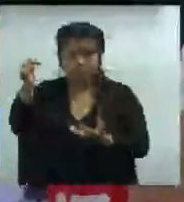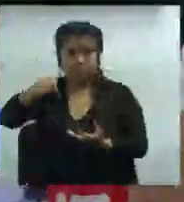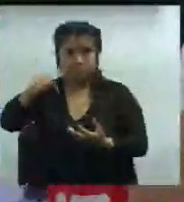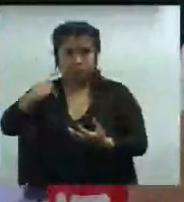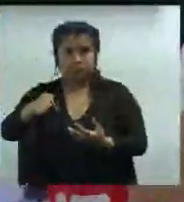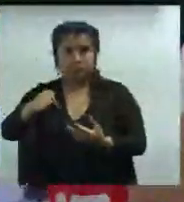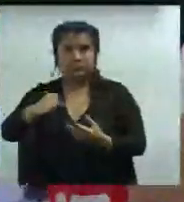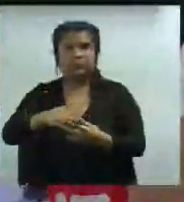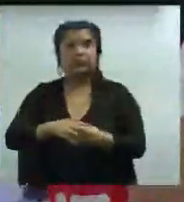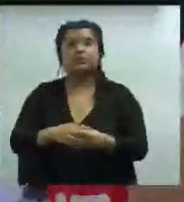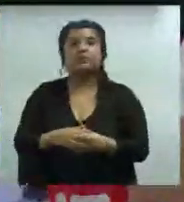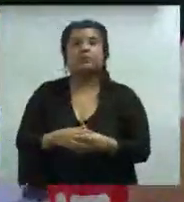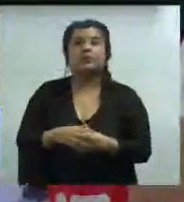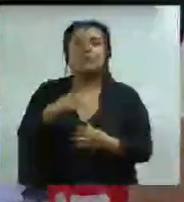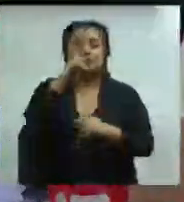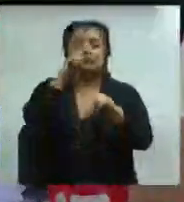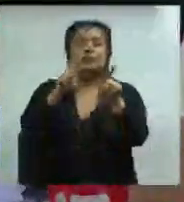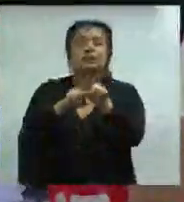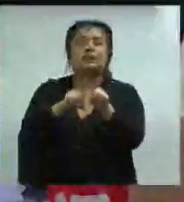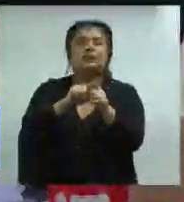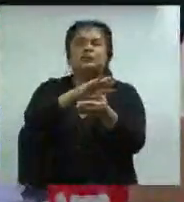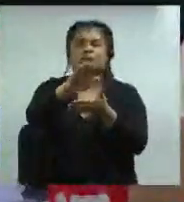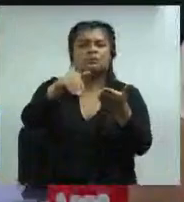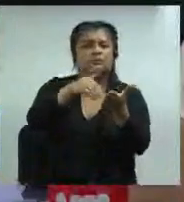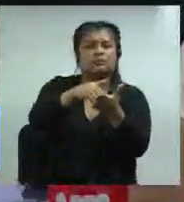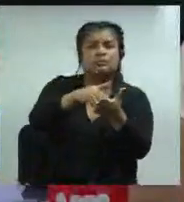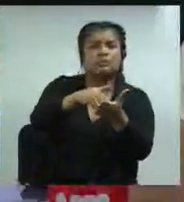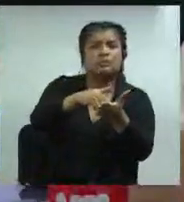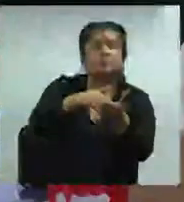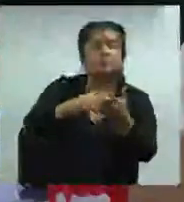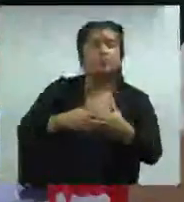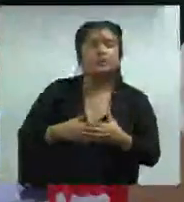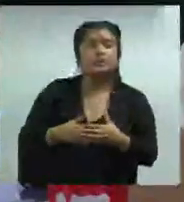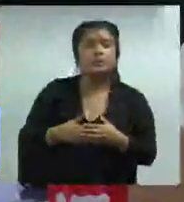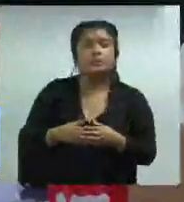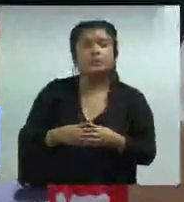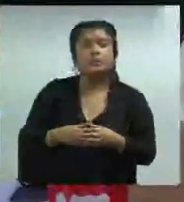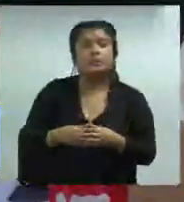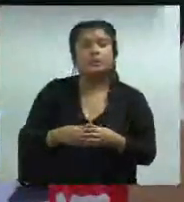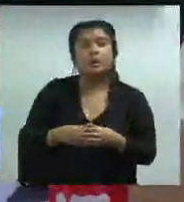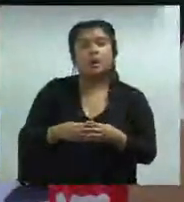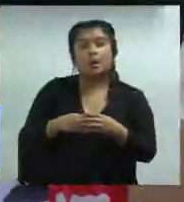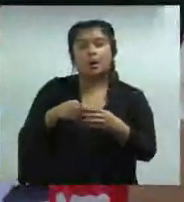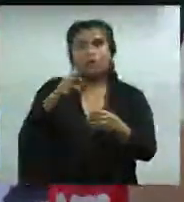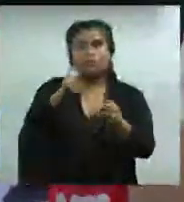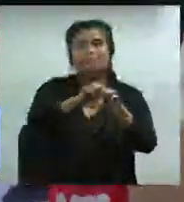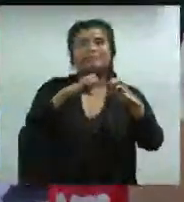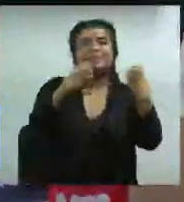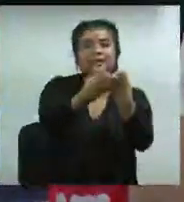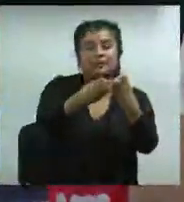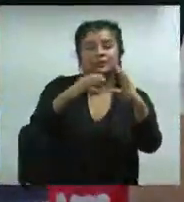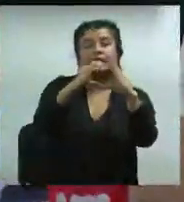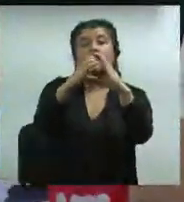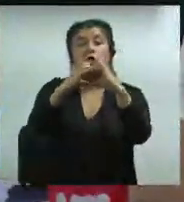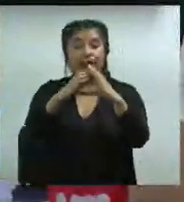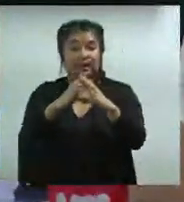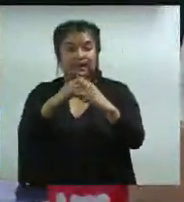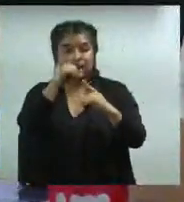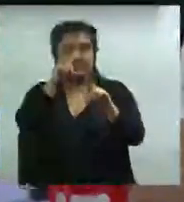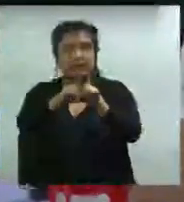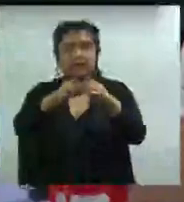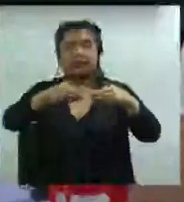todo pareciera ser que se lo están dejando centralizado a la secretaria, cuando para eso están los equipos de CONRED en los